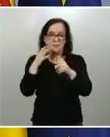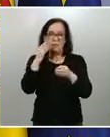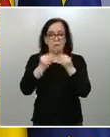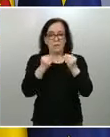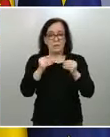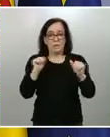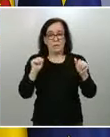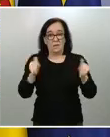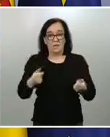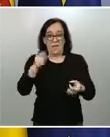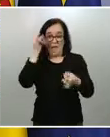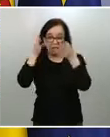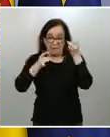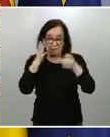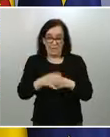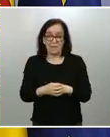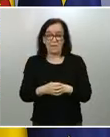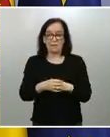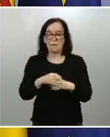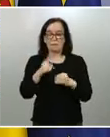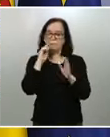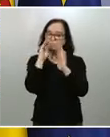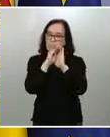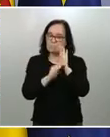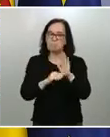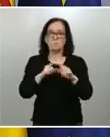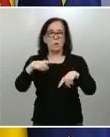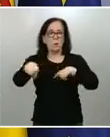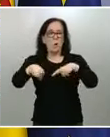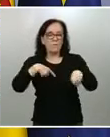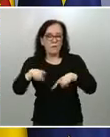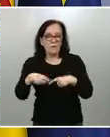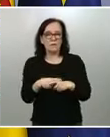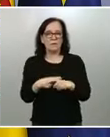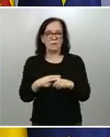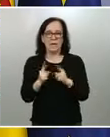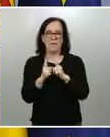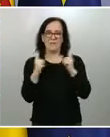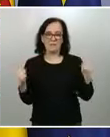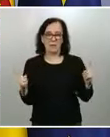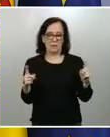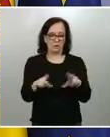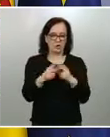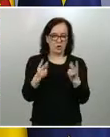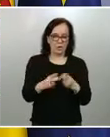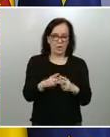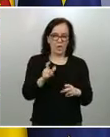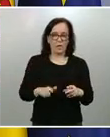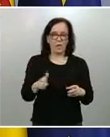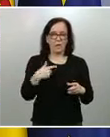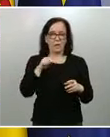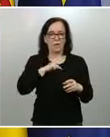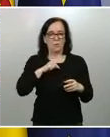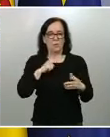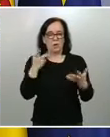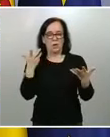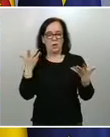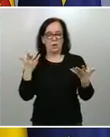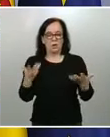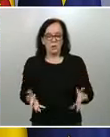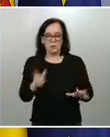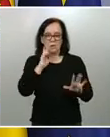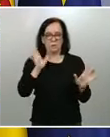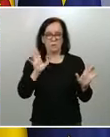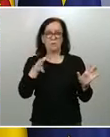en poner orden en la movilidad en el distanciamiento social en liberar la carga la presión sanitaria